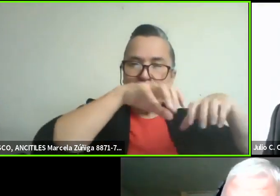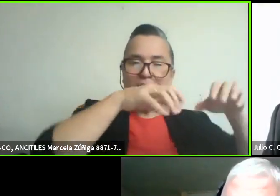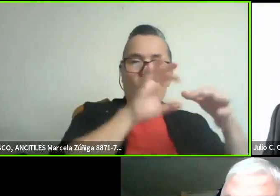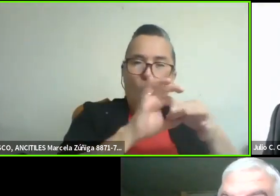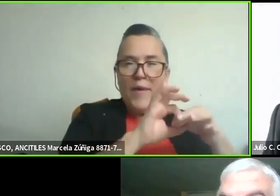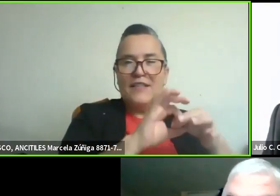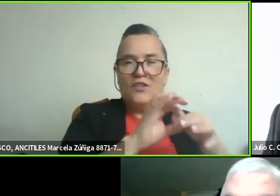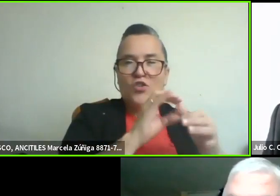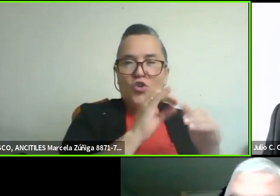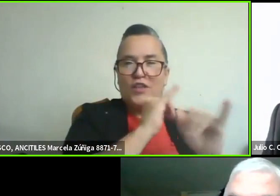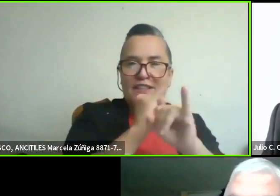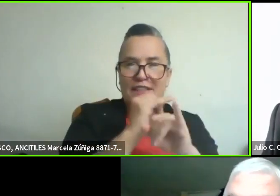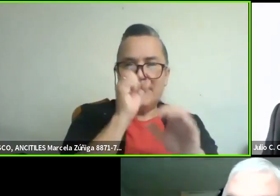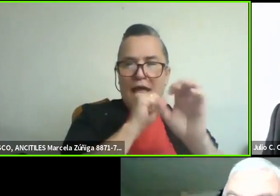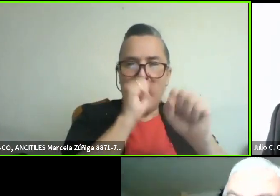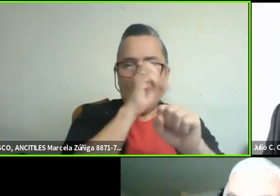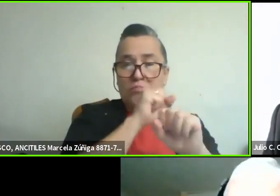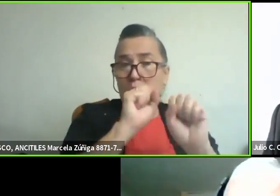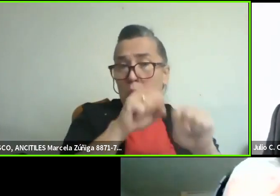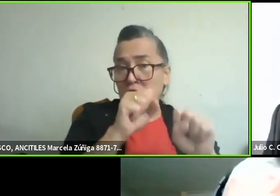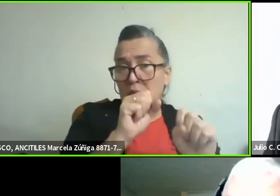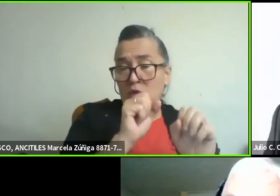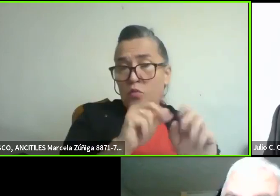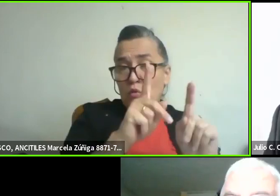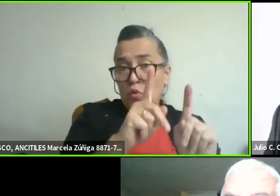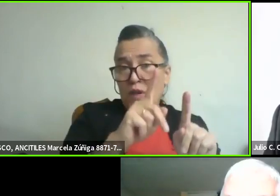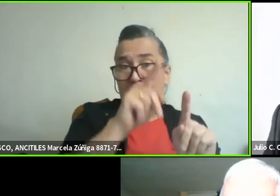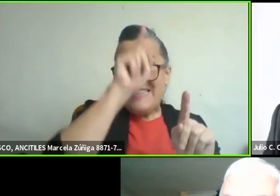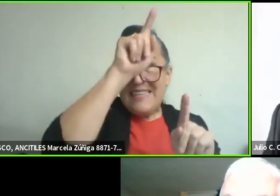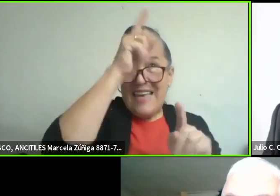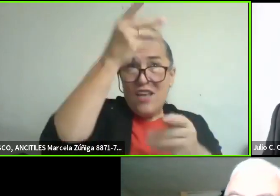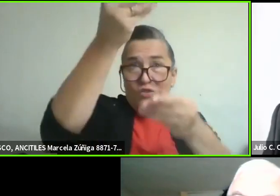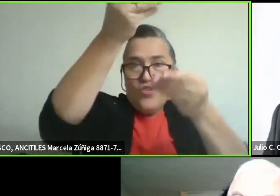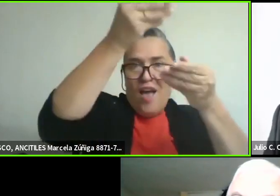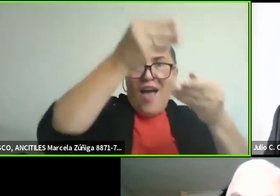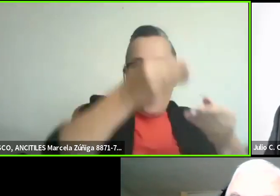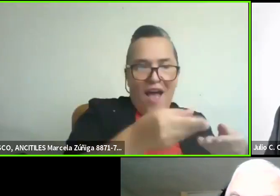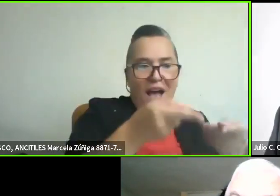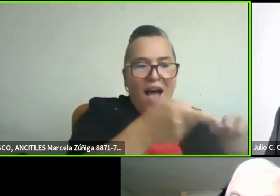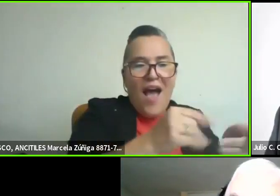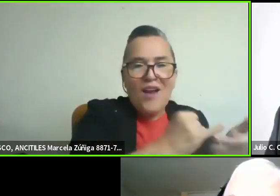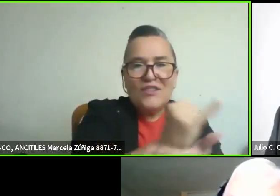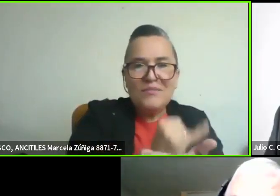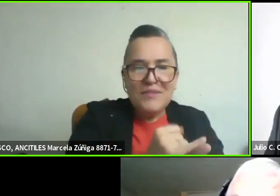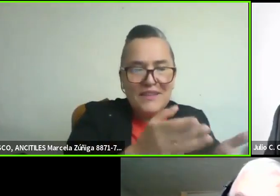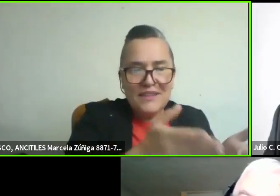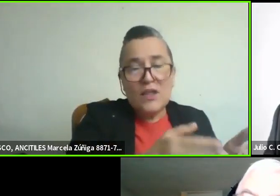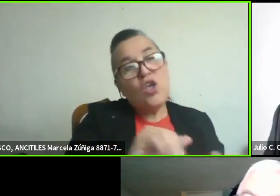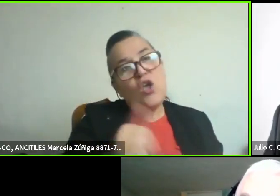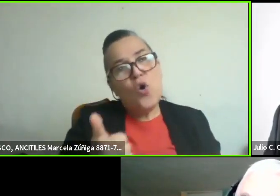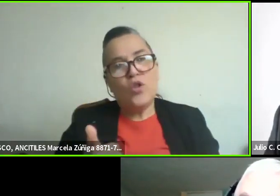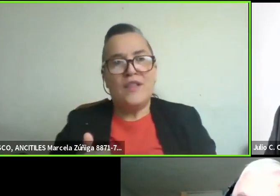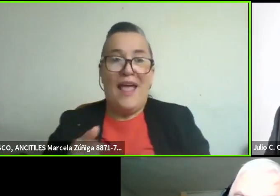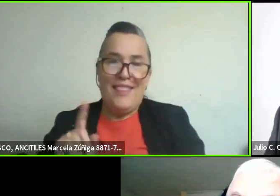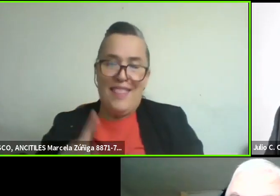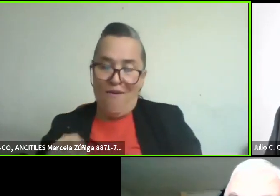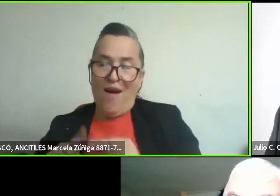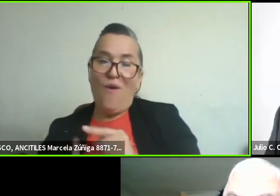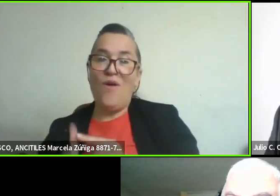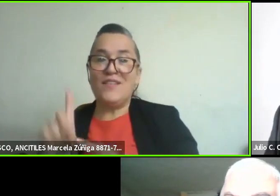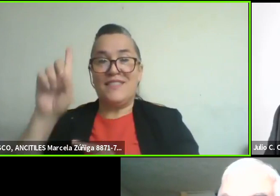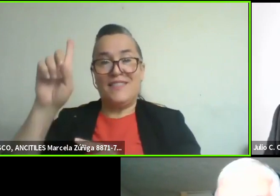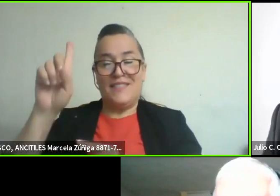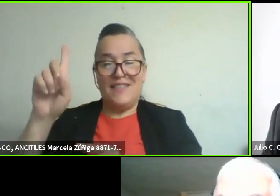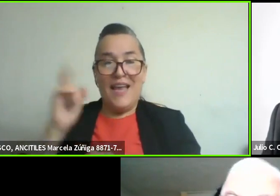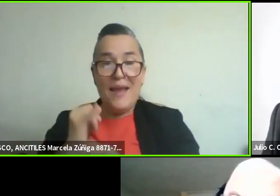se enteran de posibilidades y la plantean a los investigadores y las investigadores y una instancia de abajo hacia arriba a donde